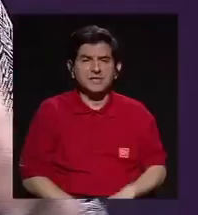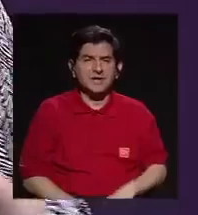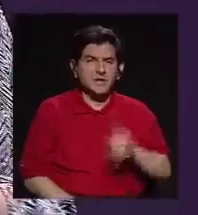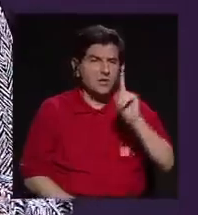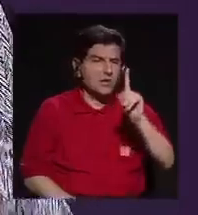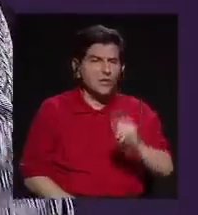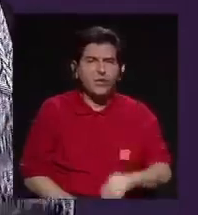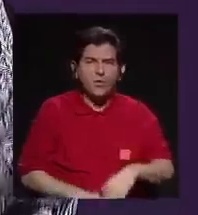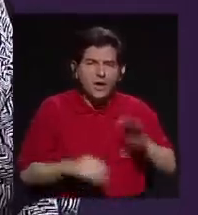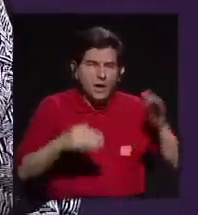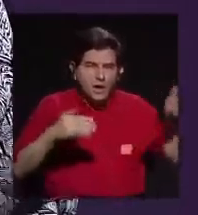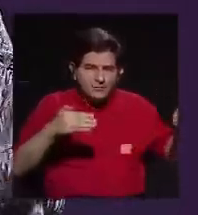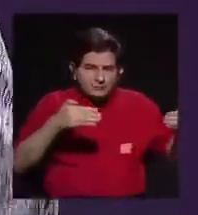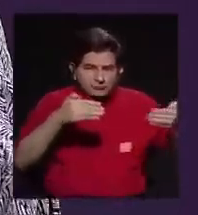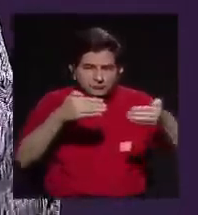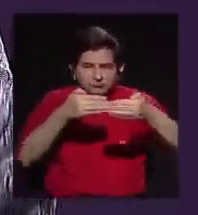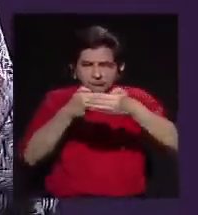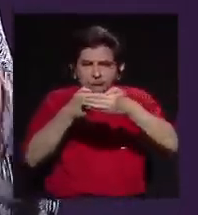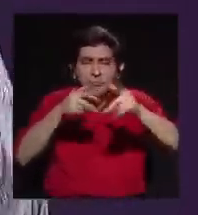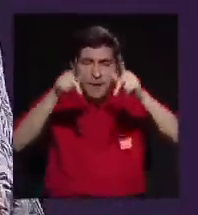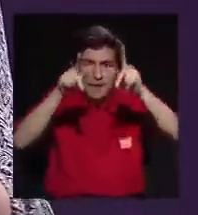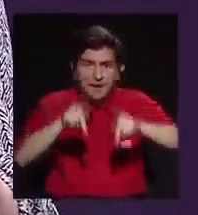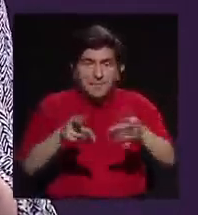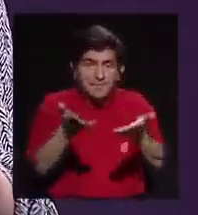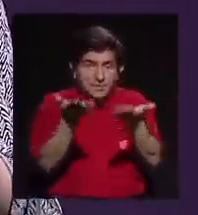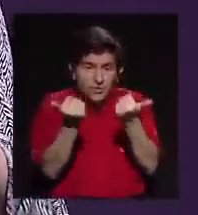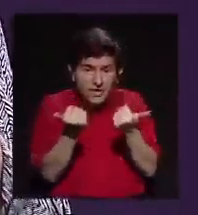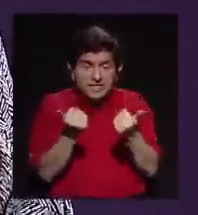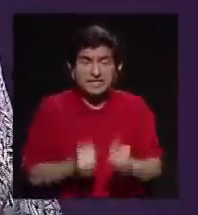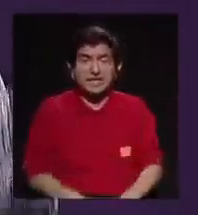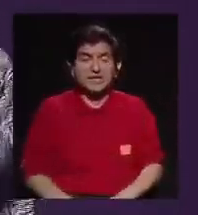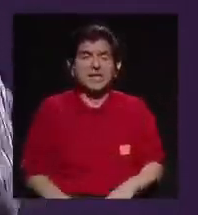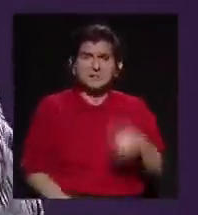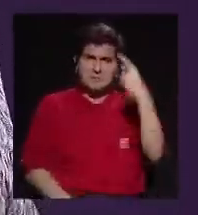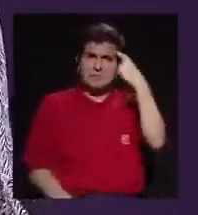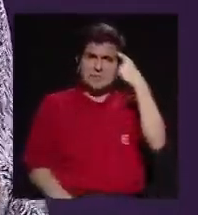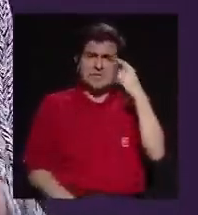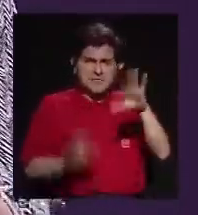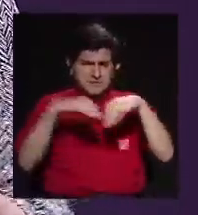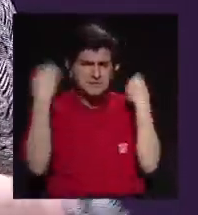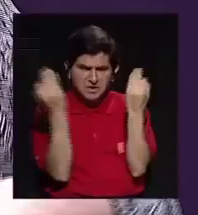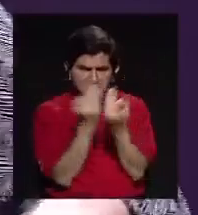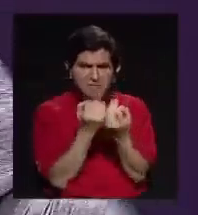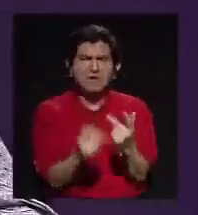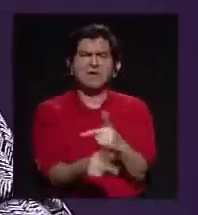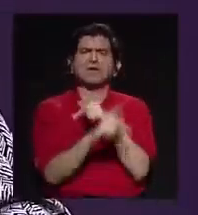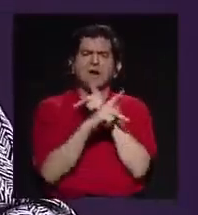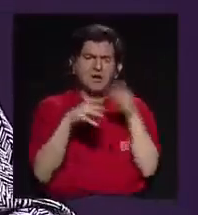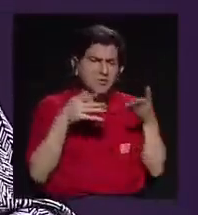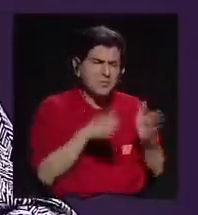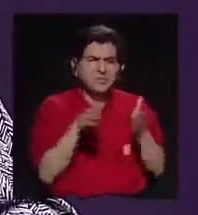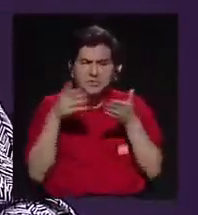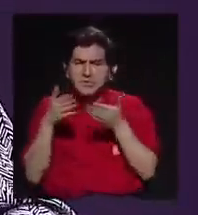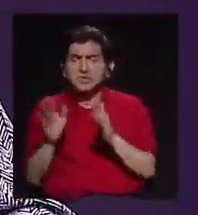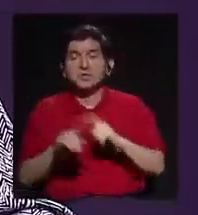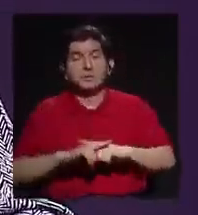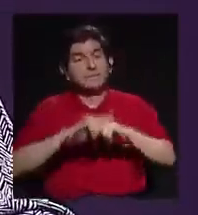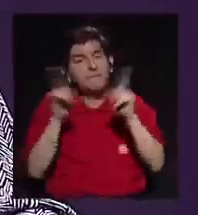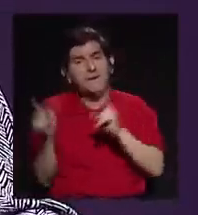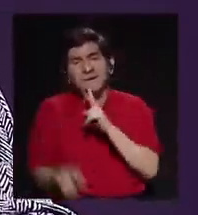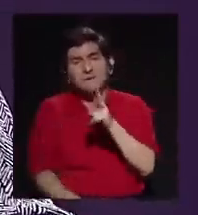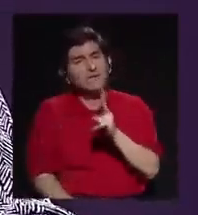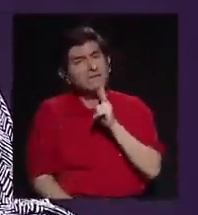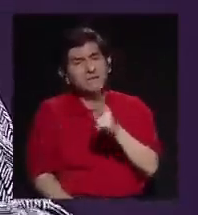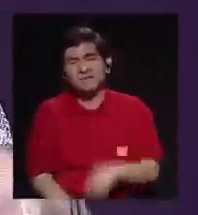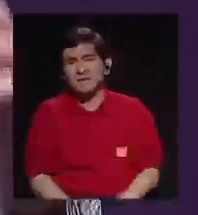velo para las personas que quieren apostar por la familia, que quieren apostar por esa protección a los hijos y las hijas, pero que en